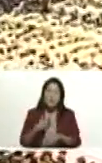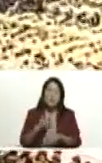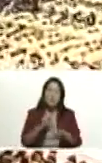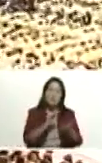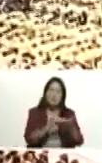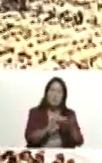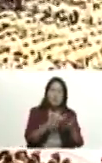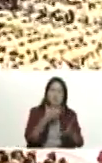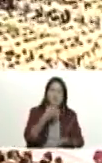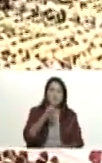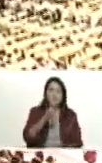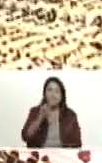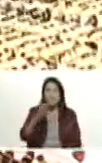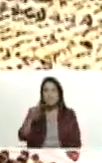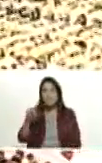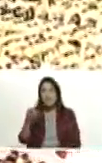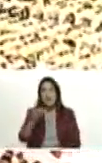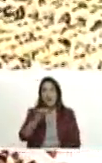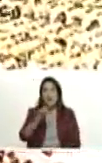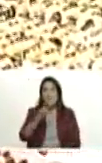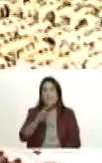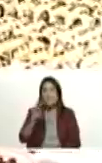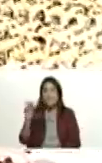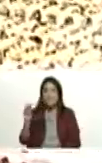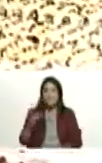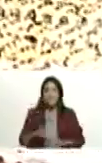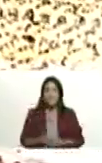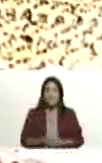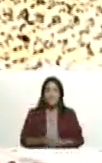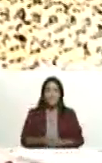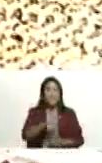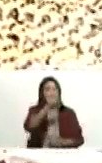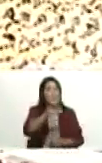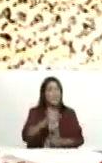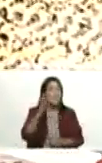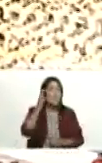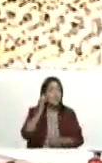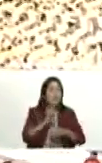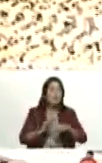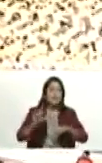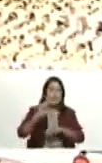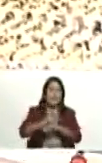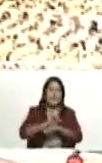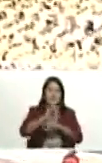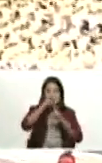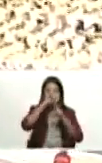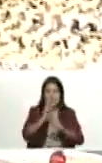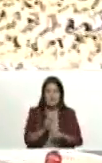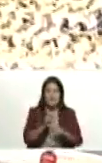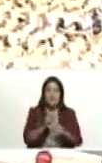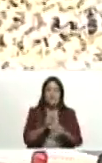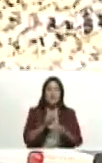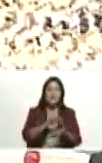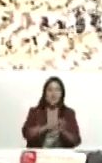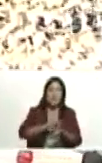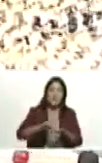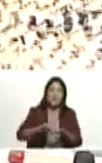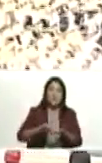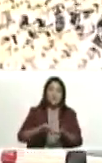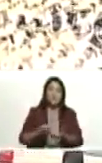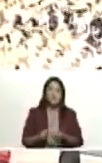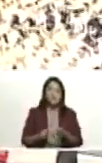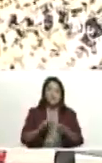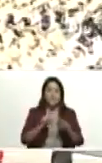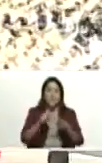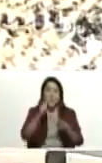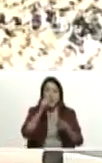como la VEMNAP. Adriana Emilia Rodríguez Hernández, licenciada especialista en enfermería quirúrgica. Henry Rojas Serrano,